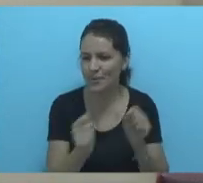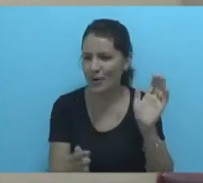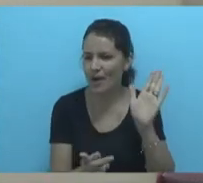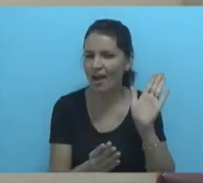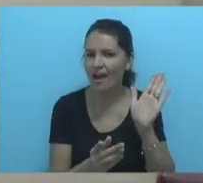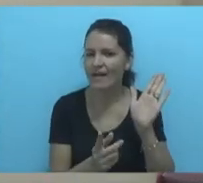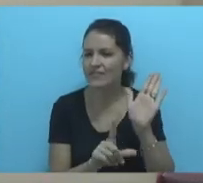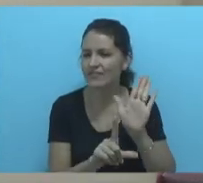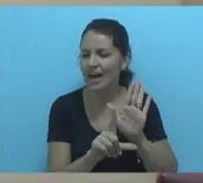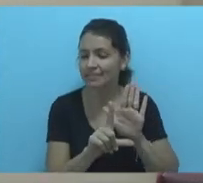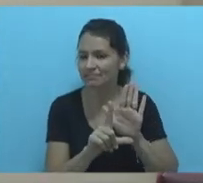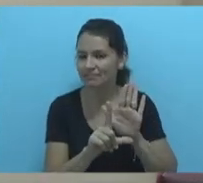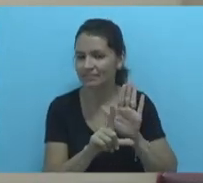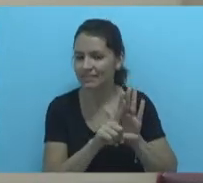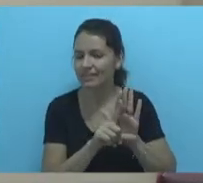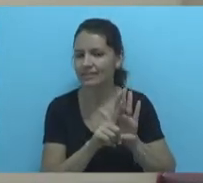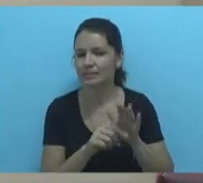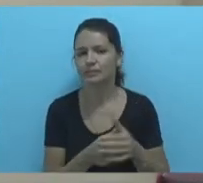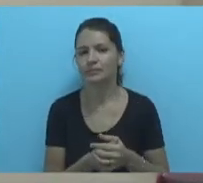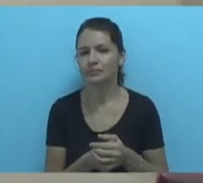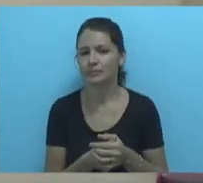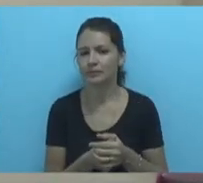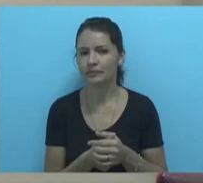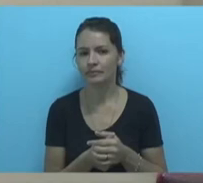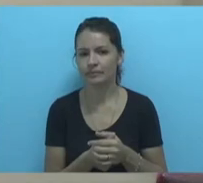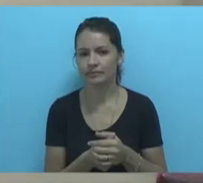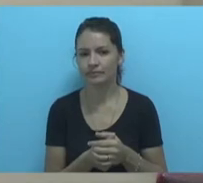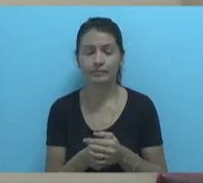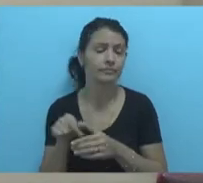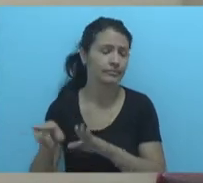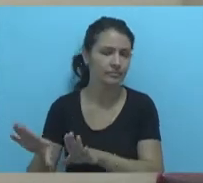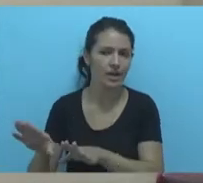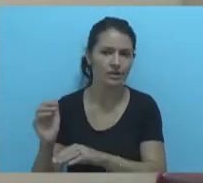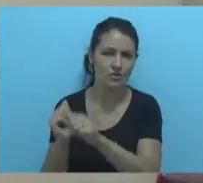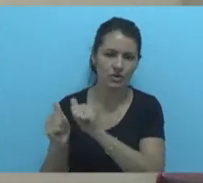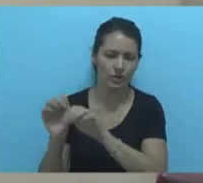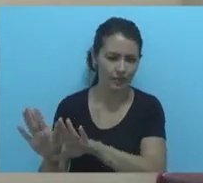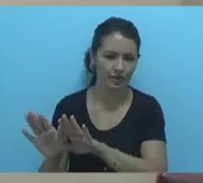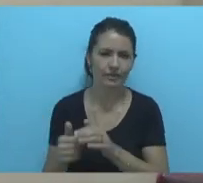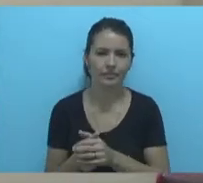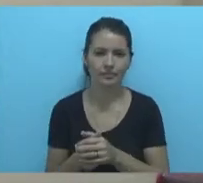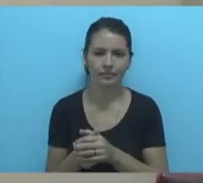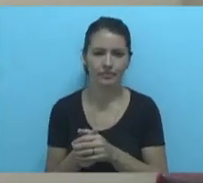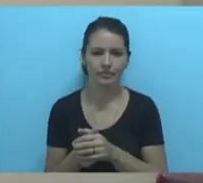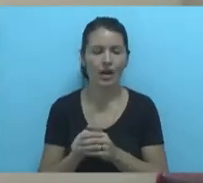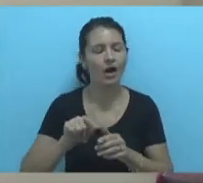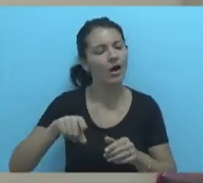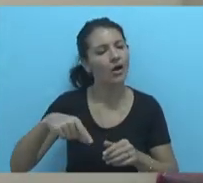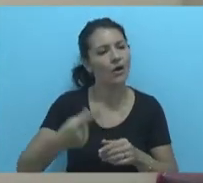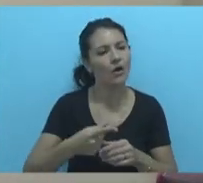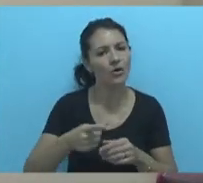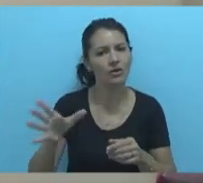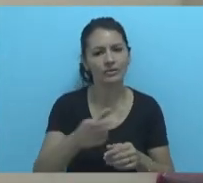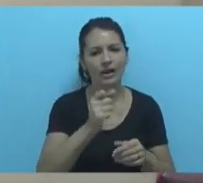La segunda victoria como herramienta jurídica importantísima es el certificado de vivienda.